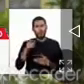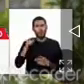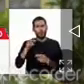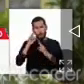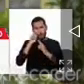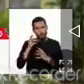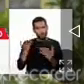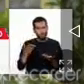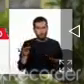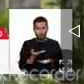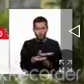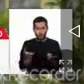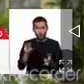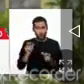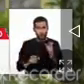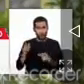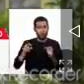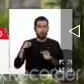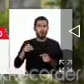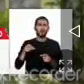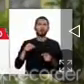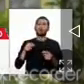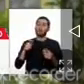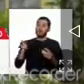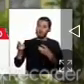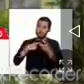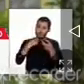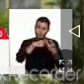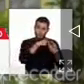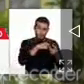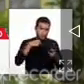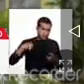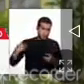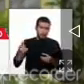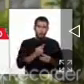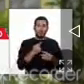pues todos ellos fueron partícipes directos de la creación de este mecanismo.